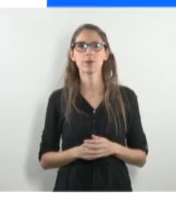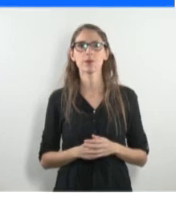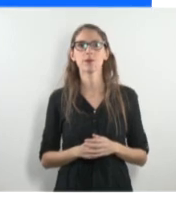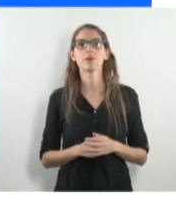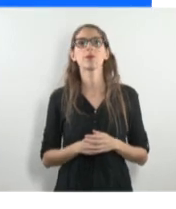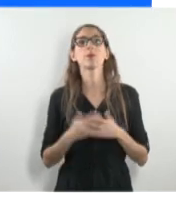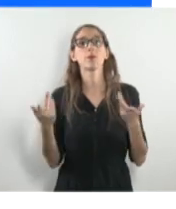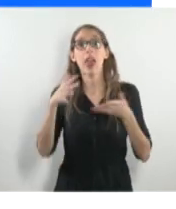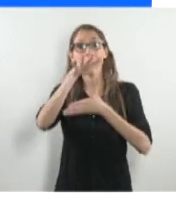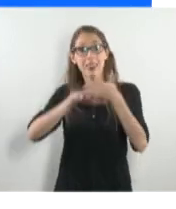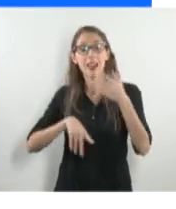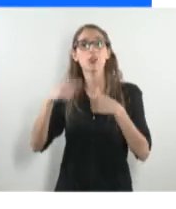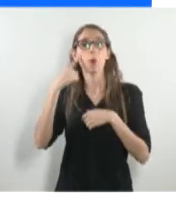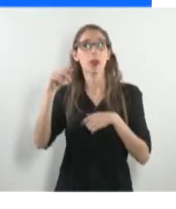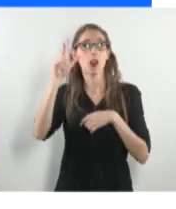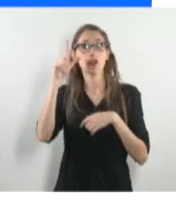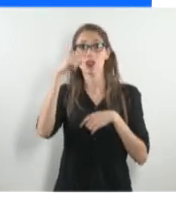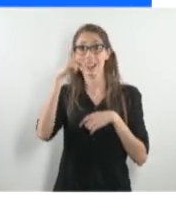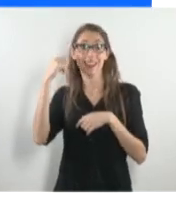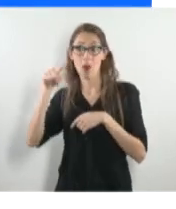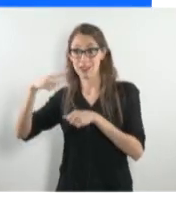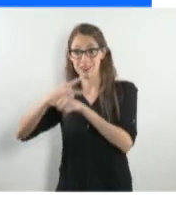El texto de 1879 es mucho más